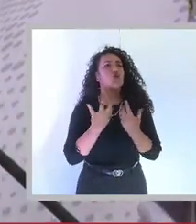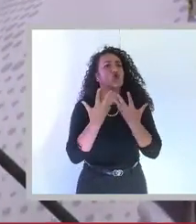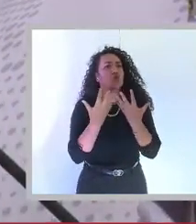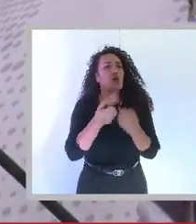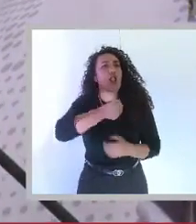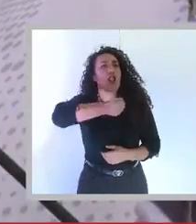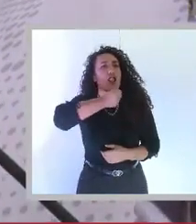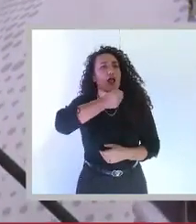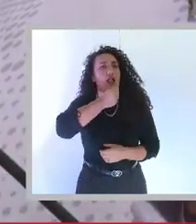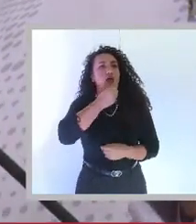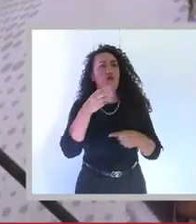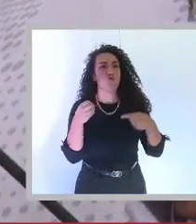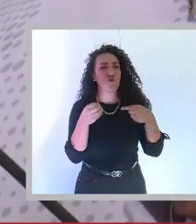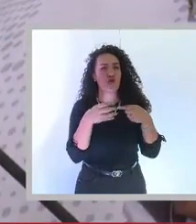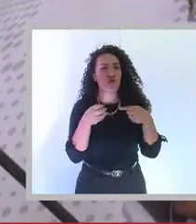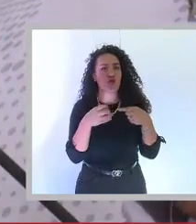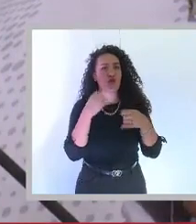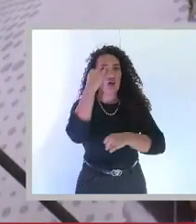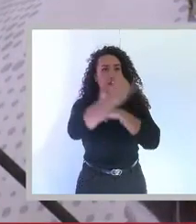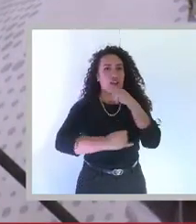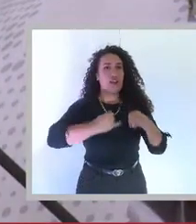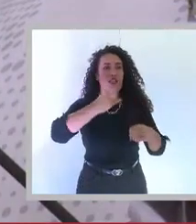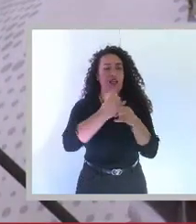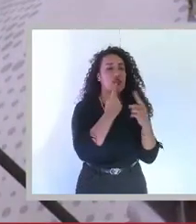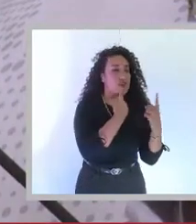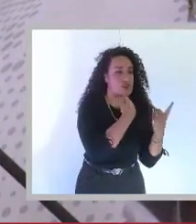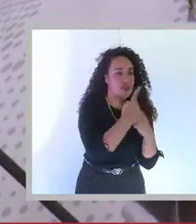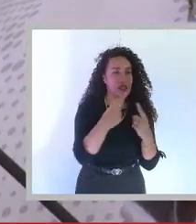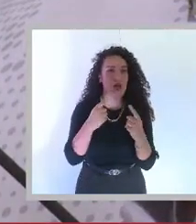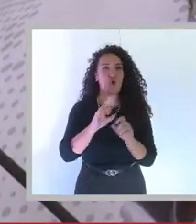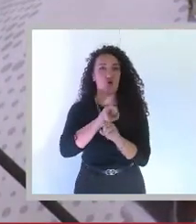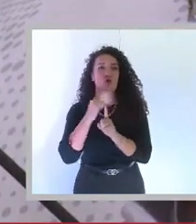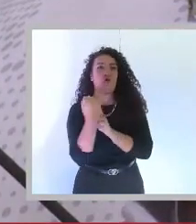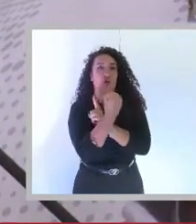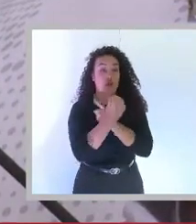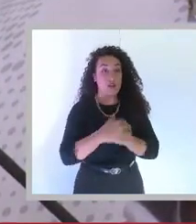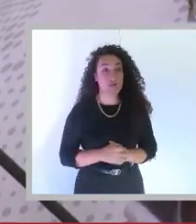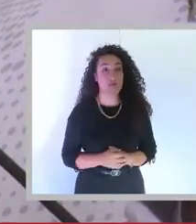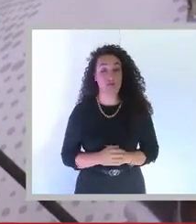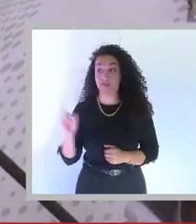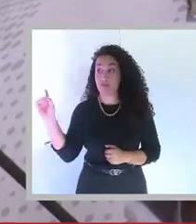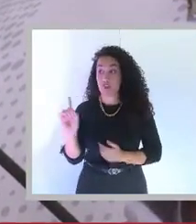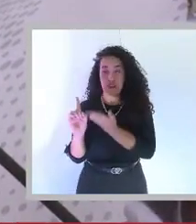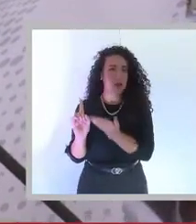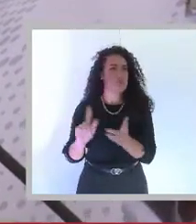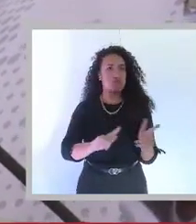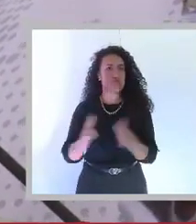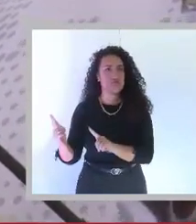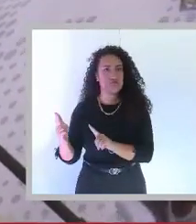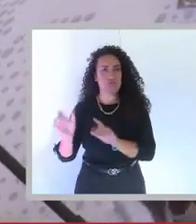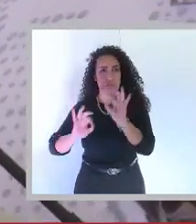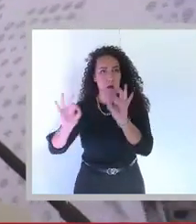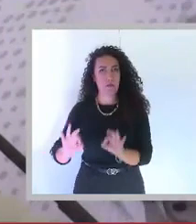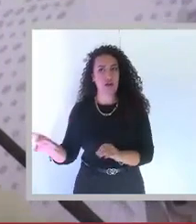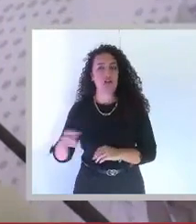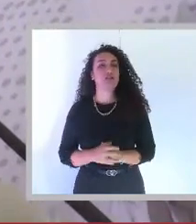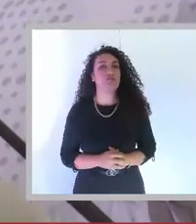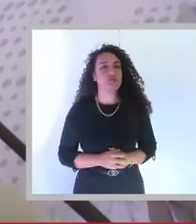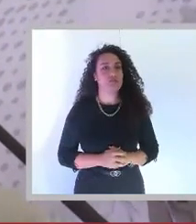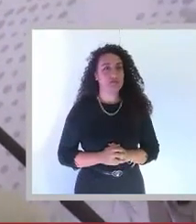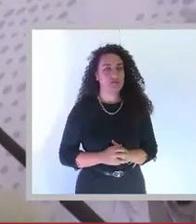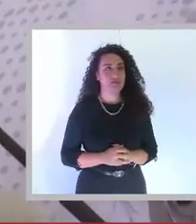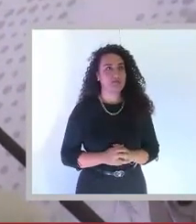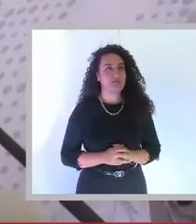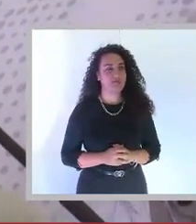Foro Internacional de Diálogo Social. Entonces, como está lista y está muy